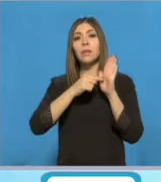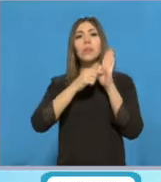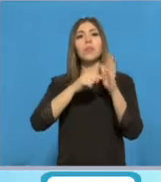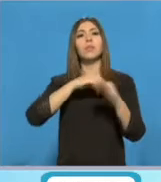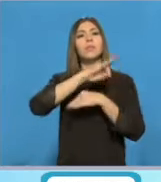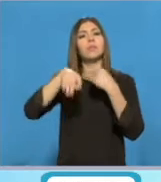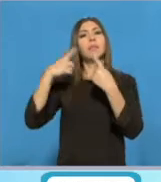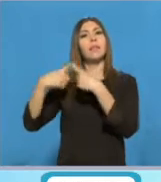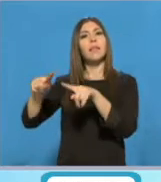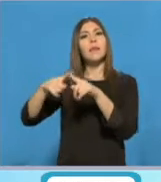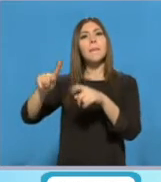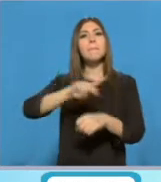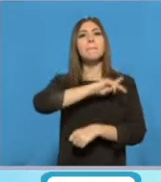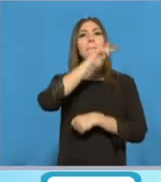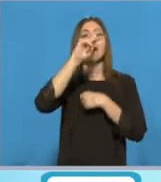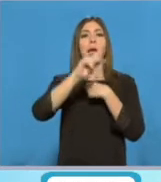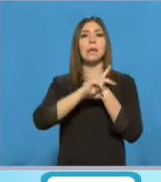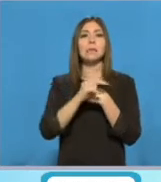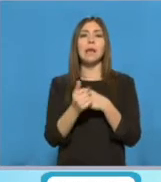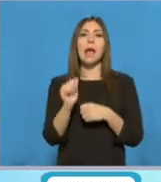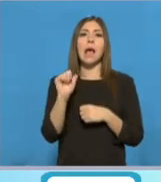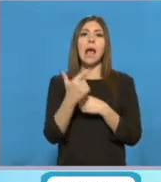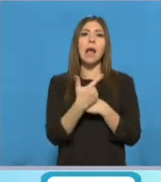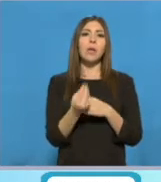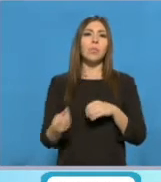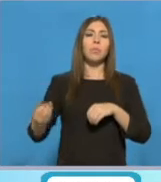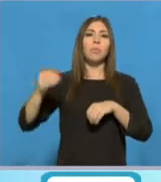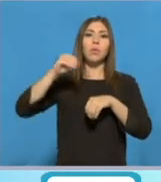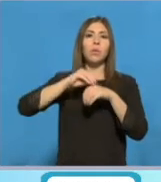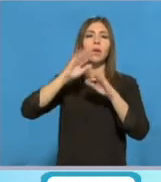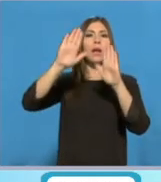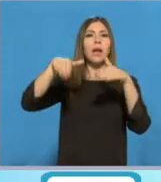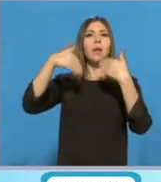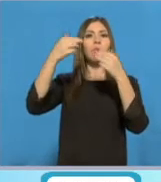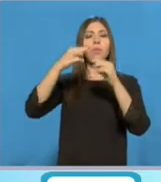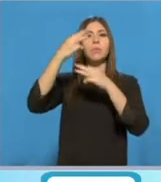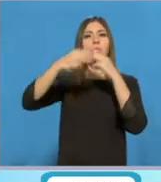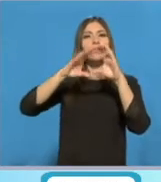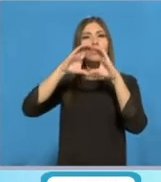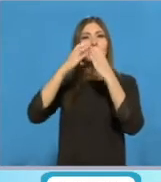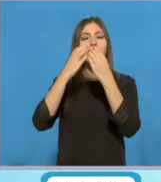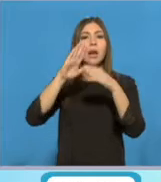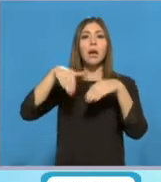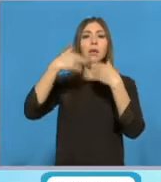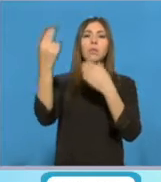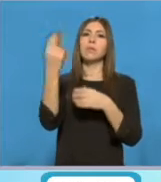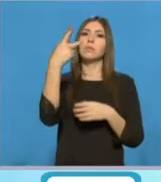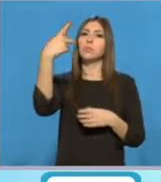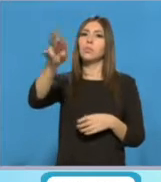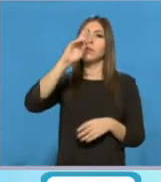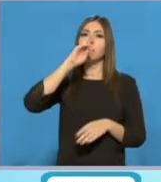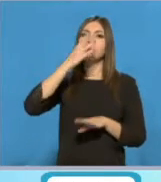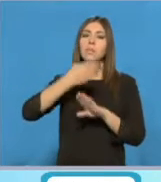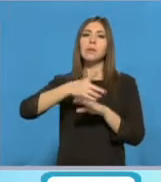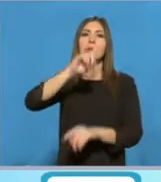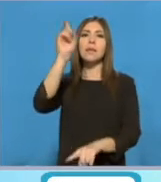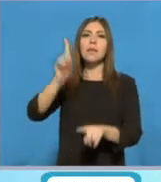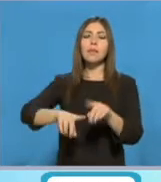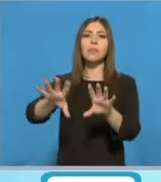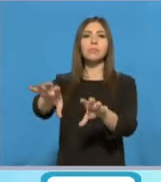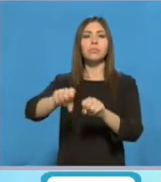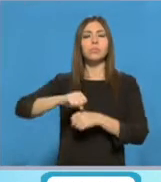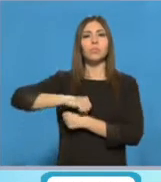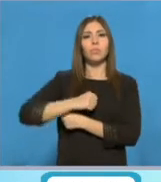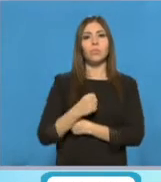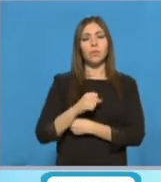un objeto en el espacio también tiene que encargarse de recogerlo, limpiarlo Muy o bien. De pulverizarlo. responsabilidad, ¿no? Sí, claro,